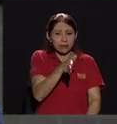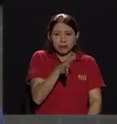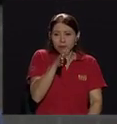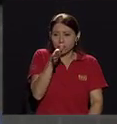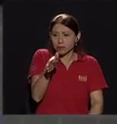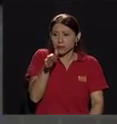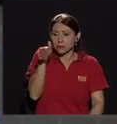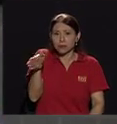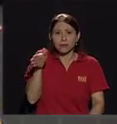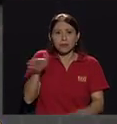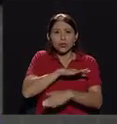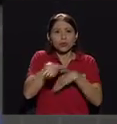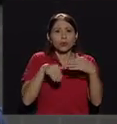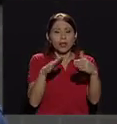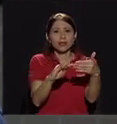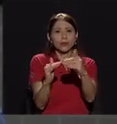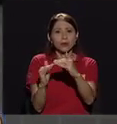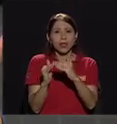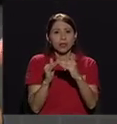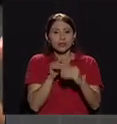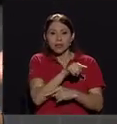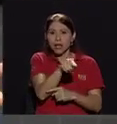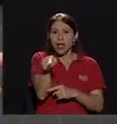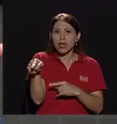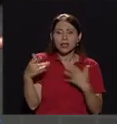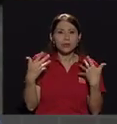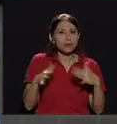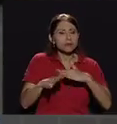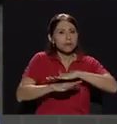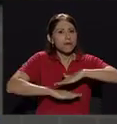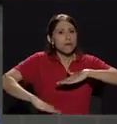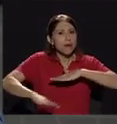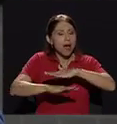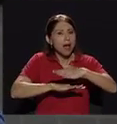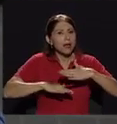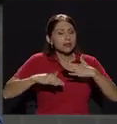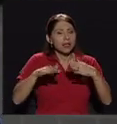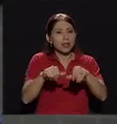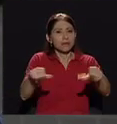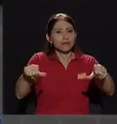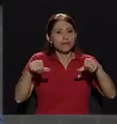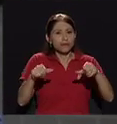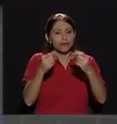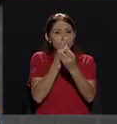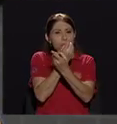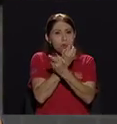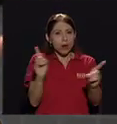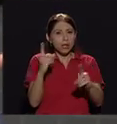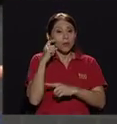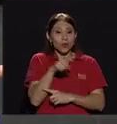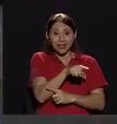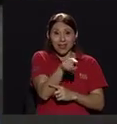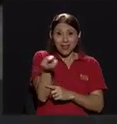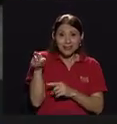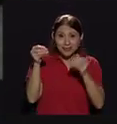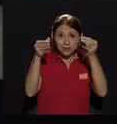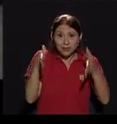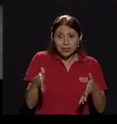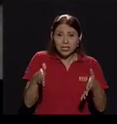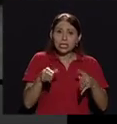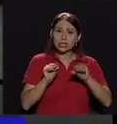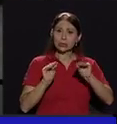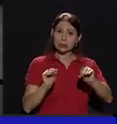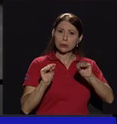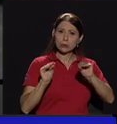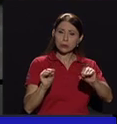comunidades, generando y siendo la base de todo un ámbito democrático, porque ellas estaban educando con